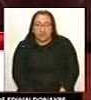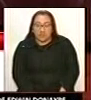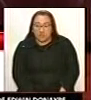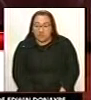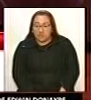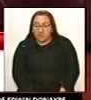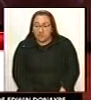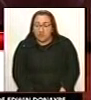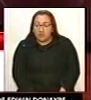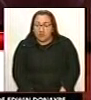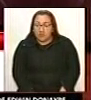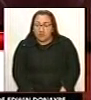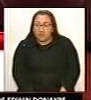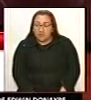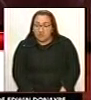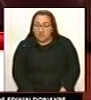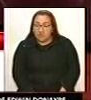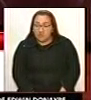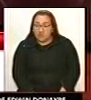Doctor Liendo,